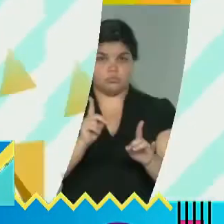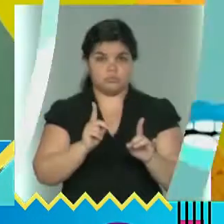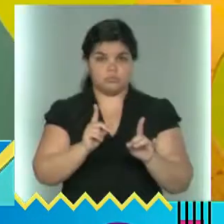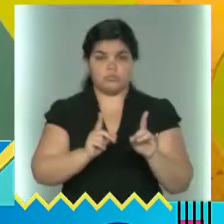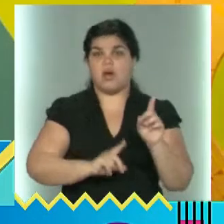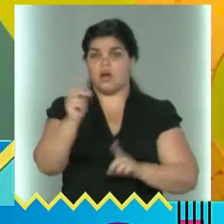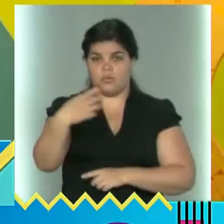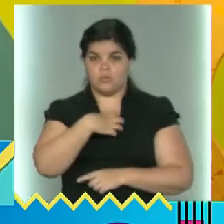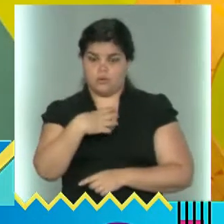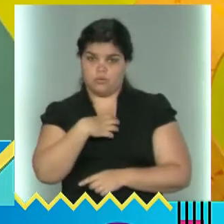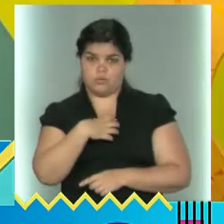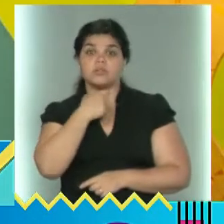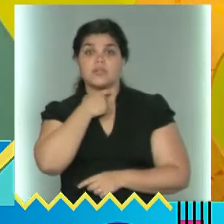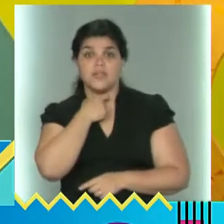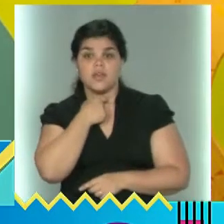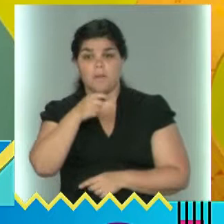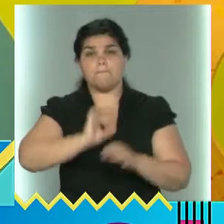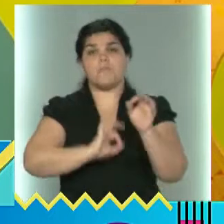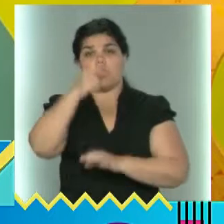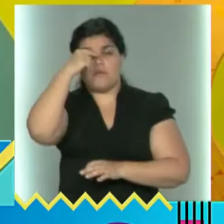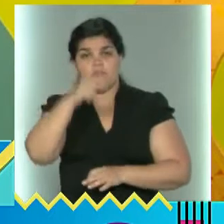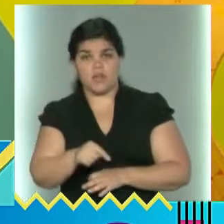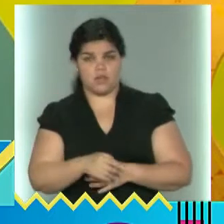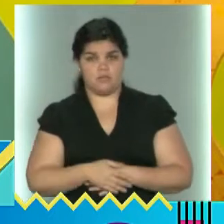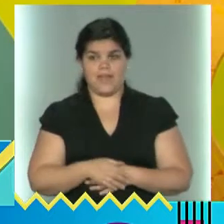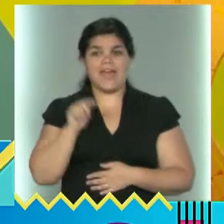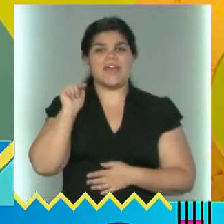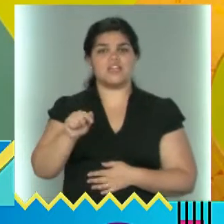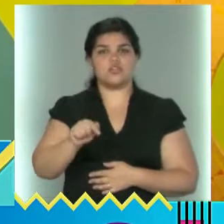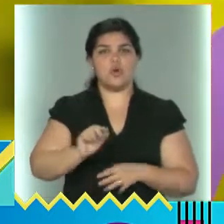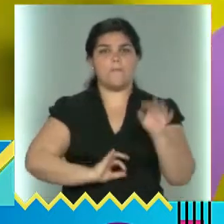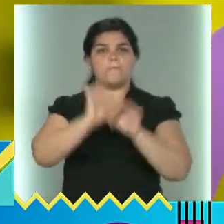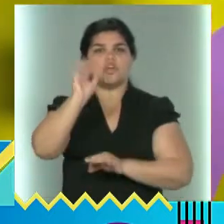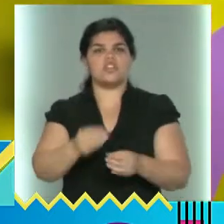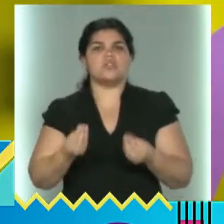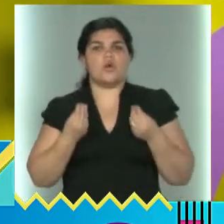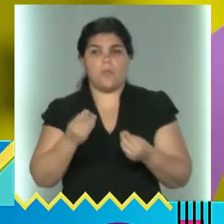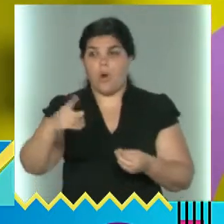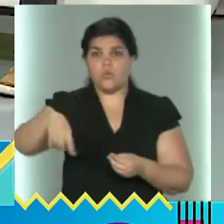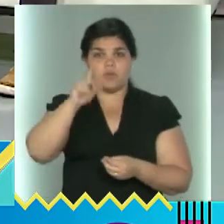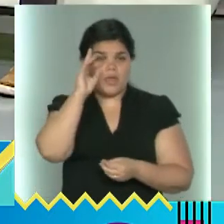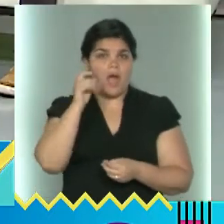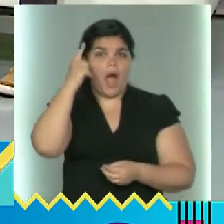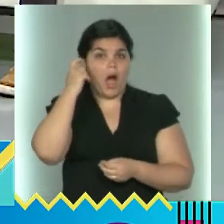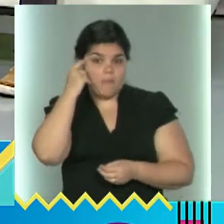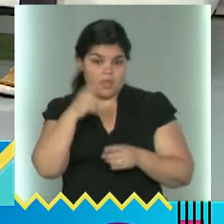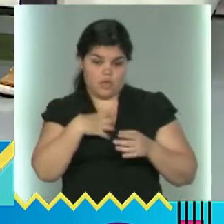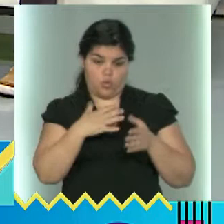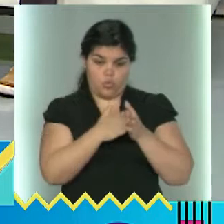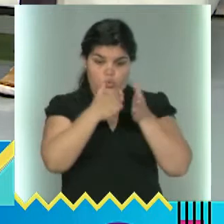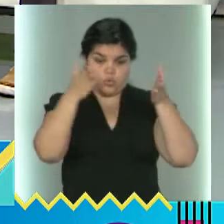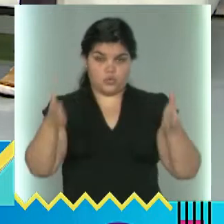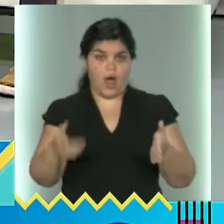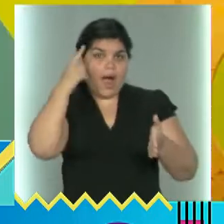presentar un proyecto final y el proyecto va a ser la obra de lo que ustedes puedan aportar y aprender en este curso, lo poco que yo